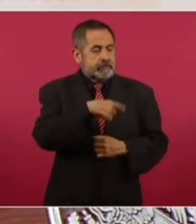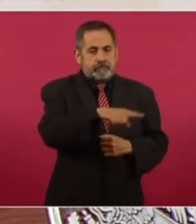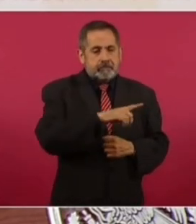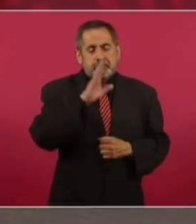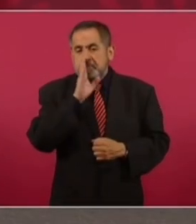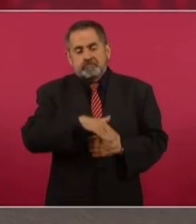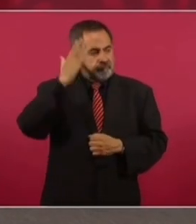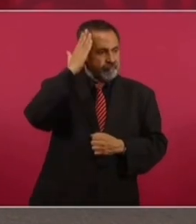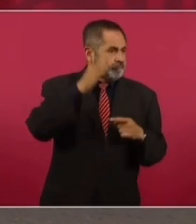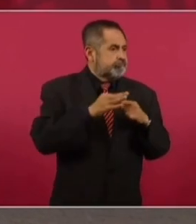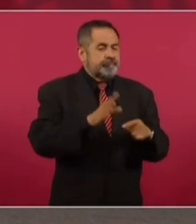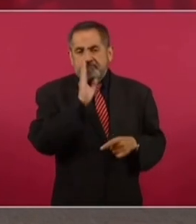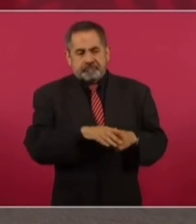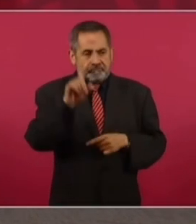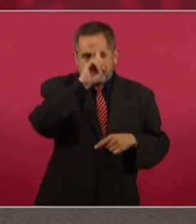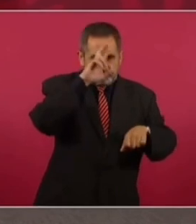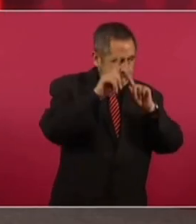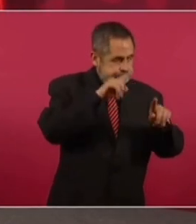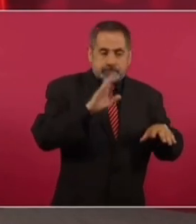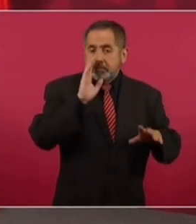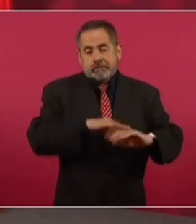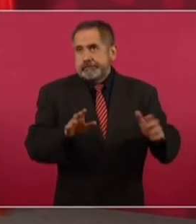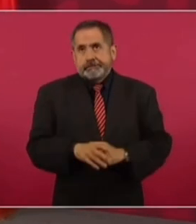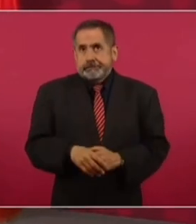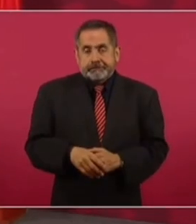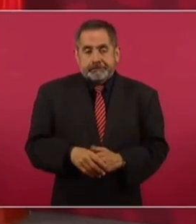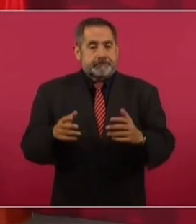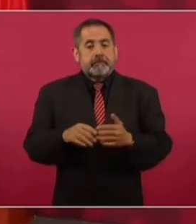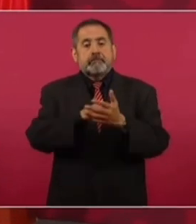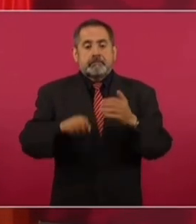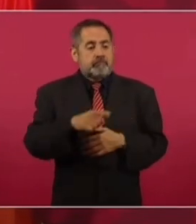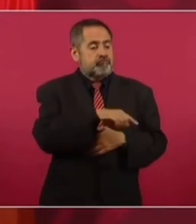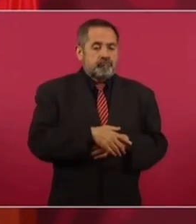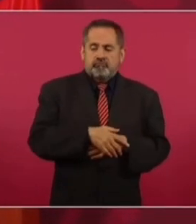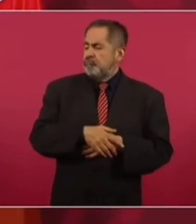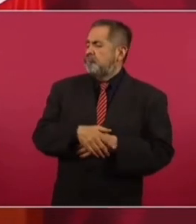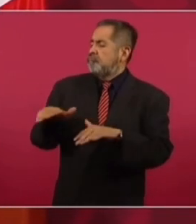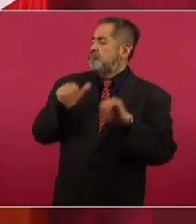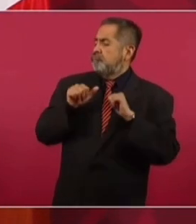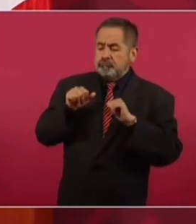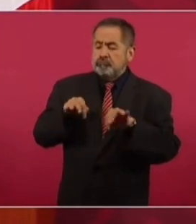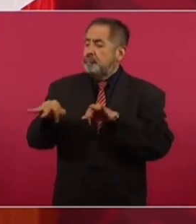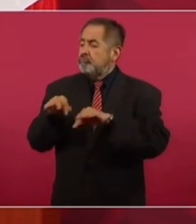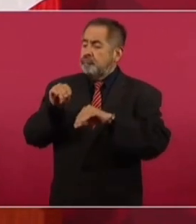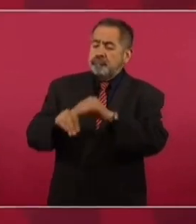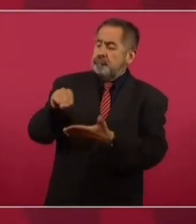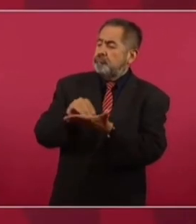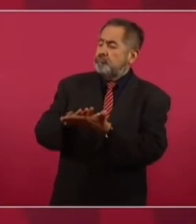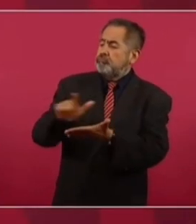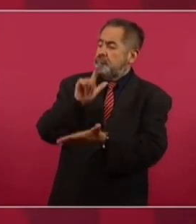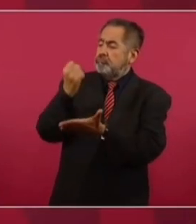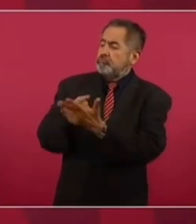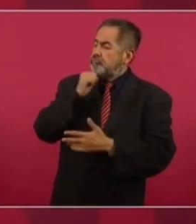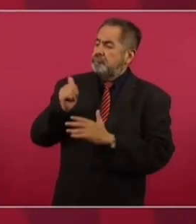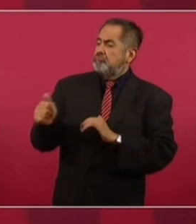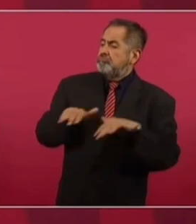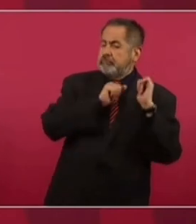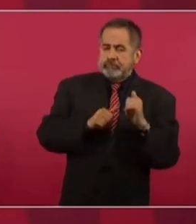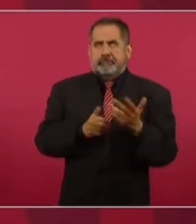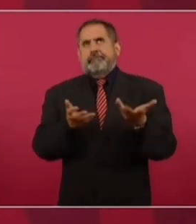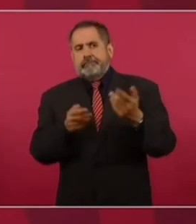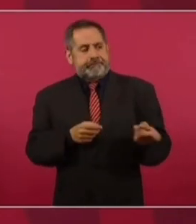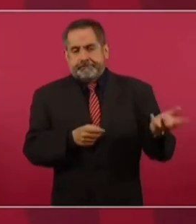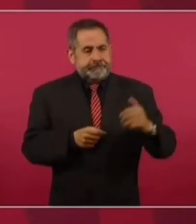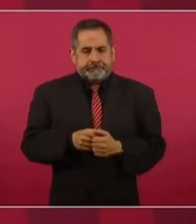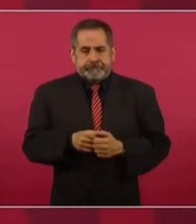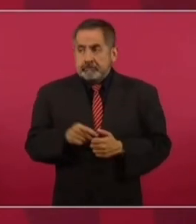malos dirigentes, asesores. Por ejemplo, eso de que no van a legislar, o que no van a aprobar nada de